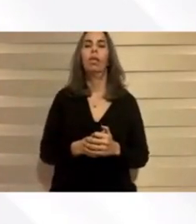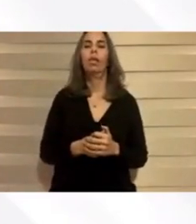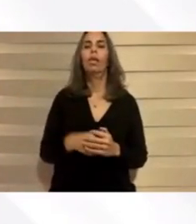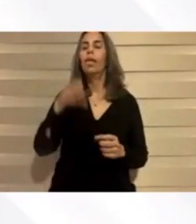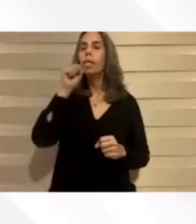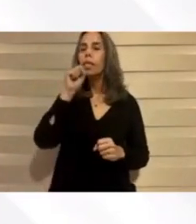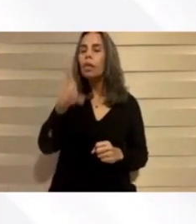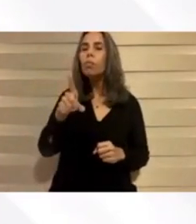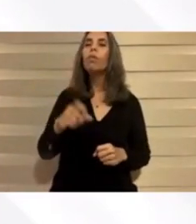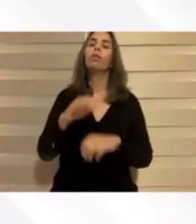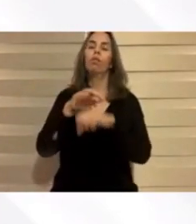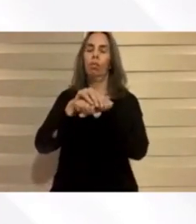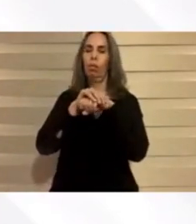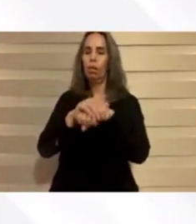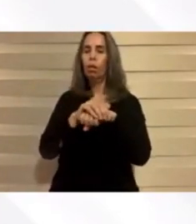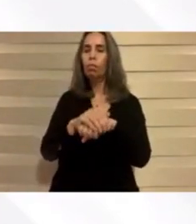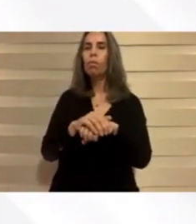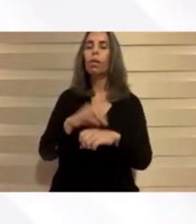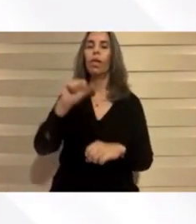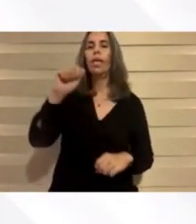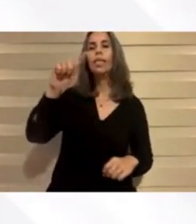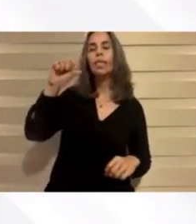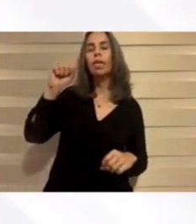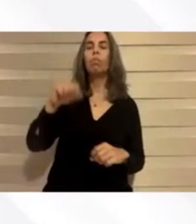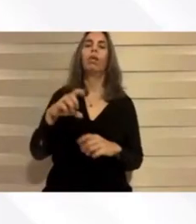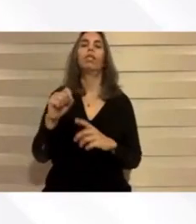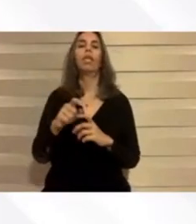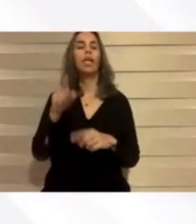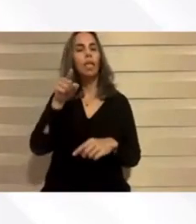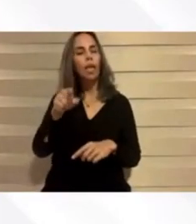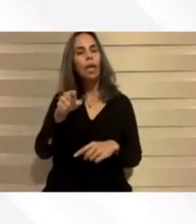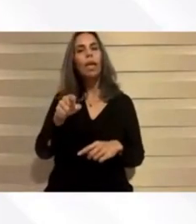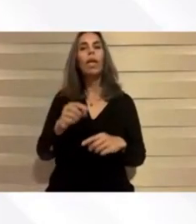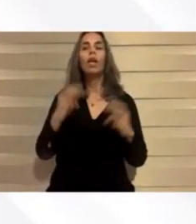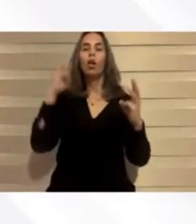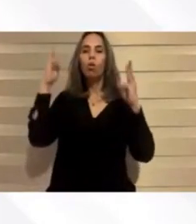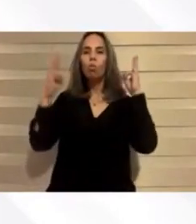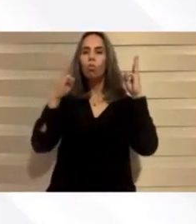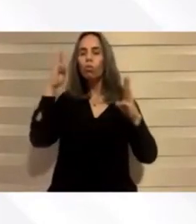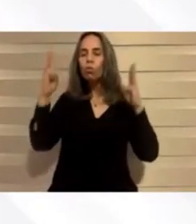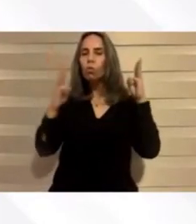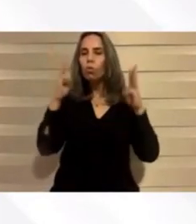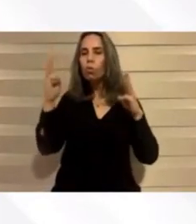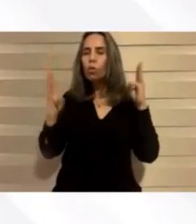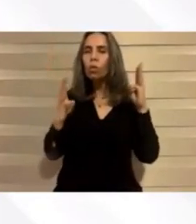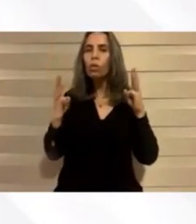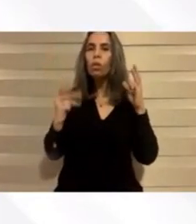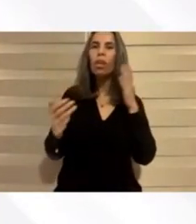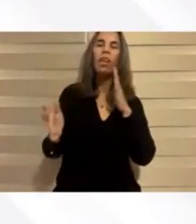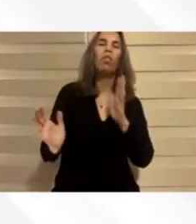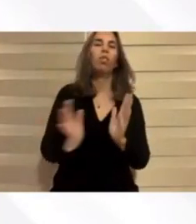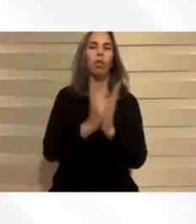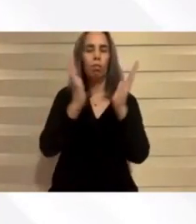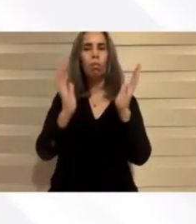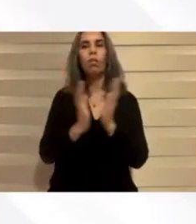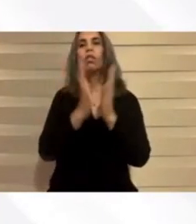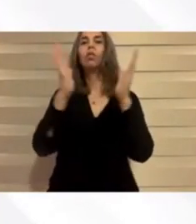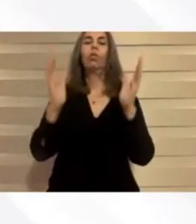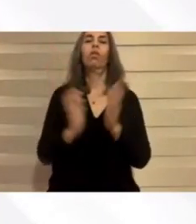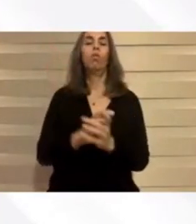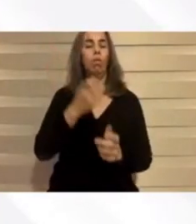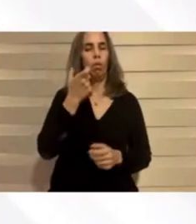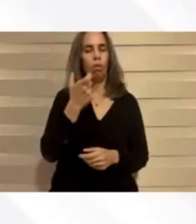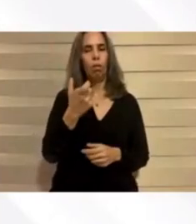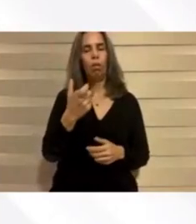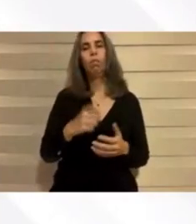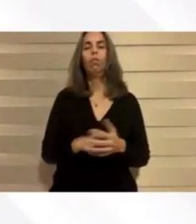Silvia Singer, directora general y fundadora del Museo Interactivo de Economía, el MIDE. Entonces, vamos a ver, ¿no? Y le digo